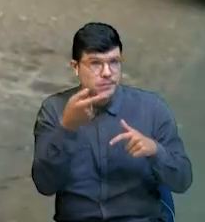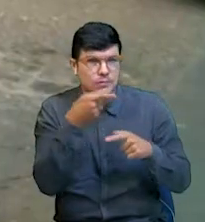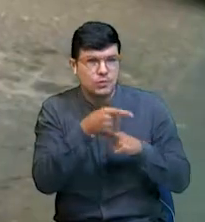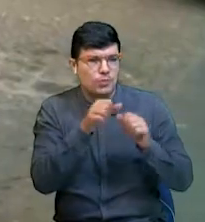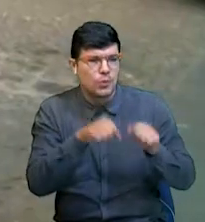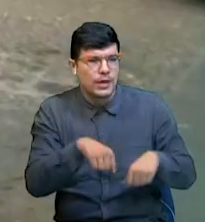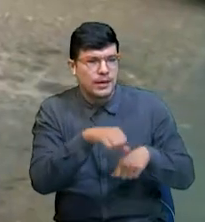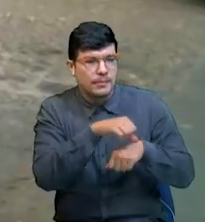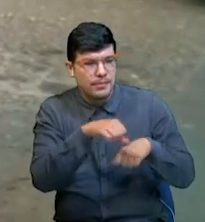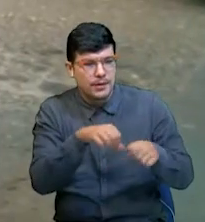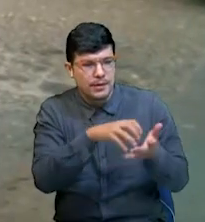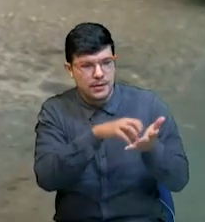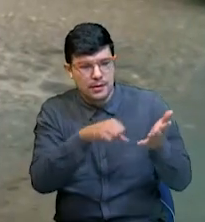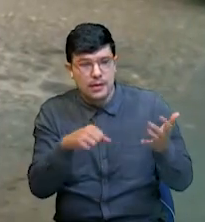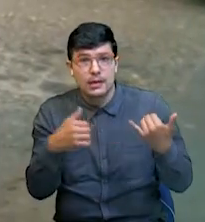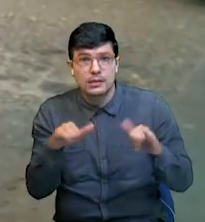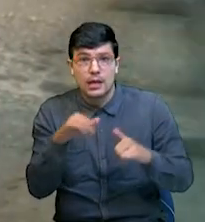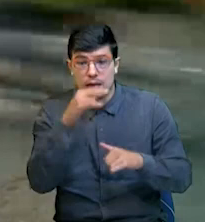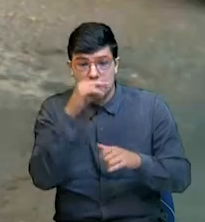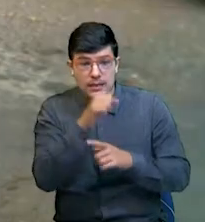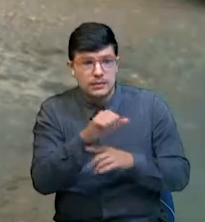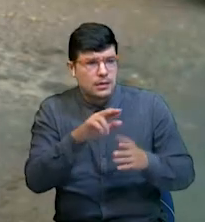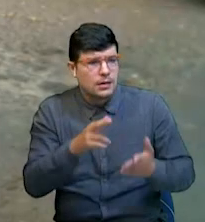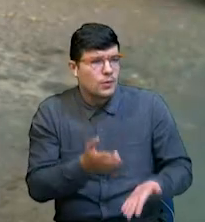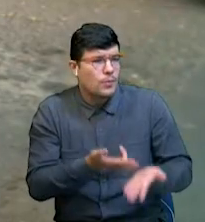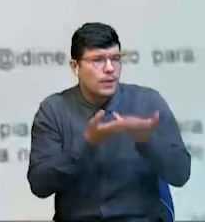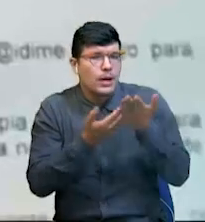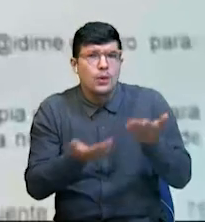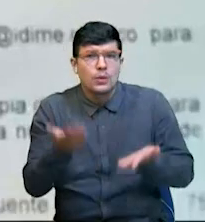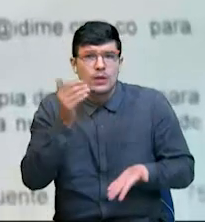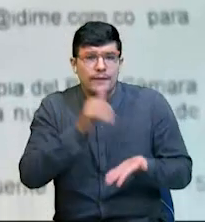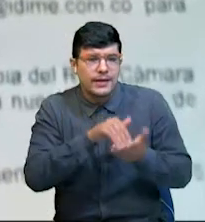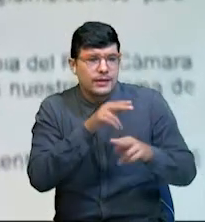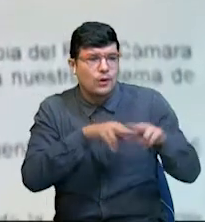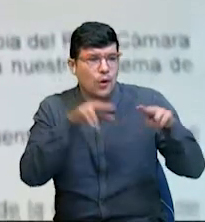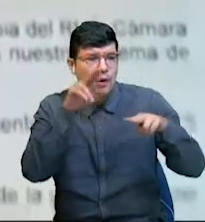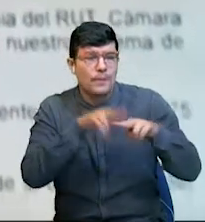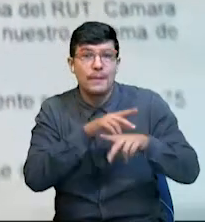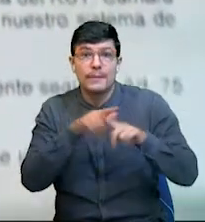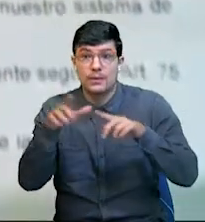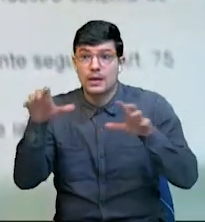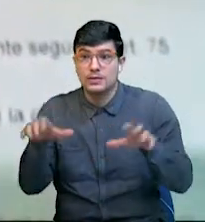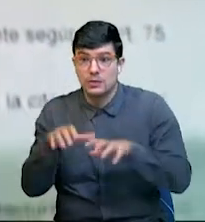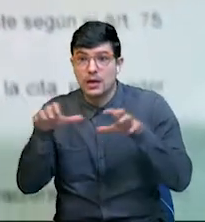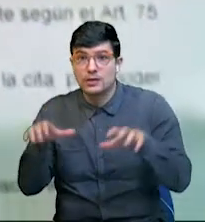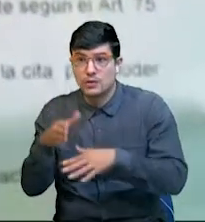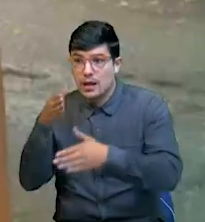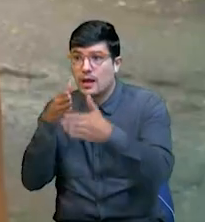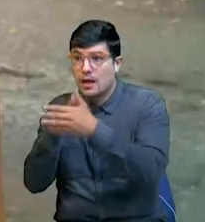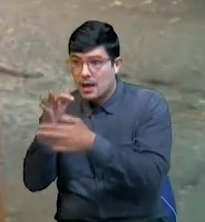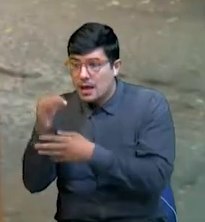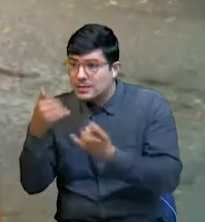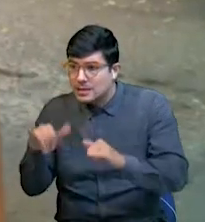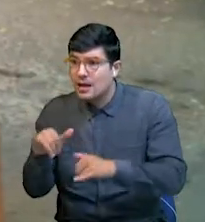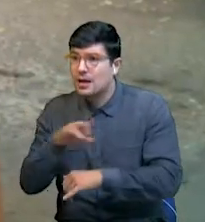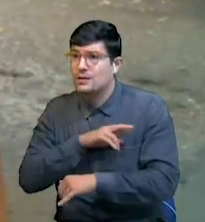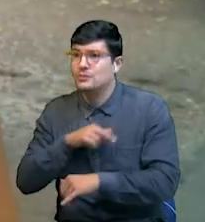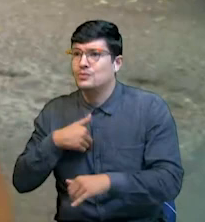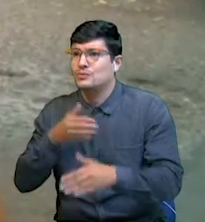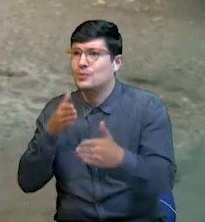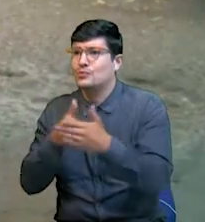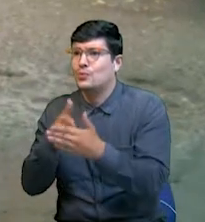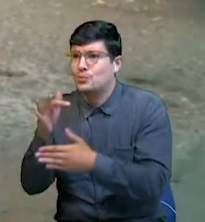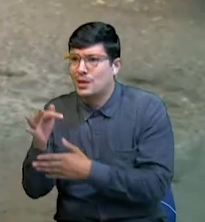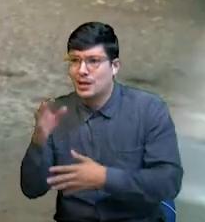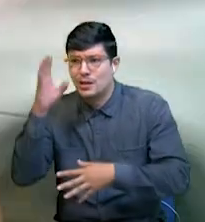le puede operar y la niña va a ser una niña normal. Varias acciones legales han sido instauradas ya. Hemos metido